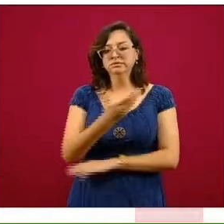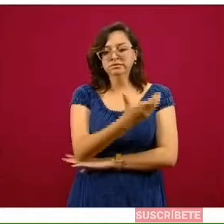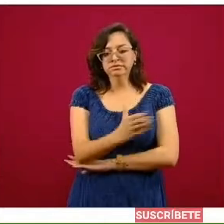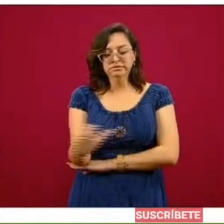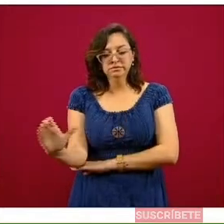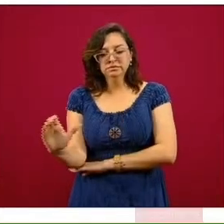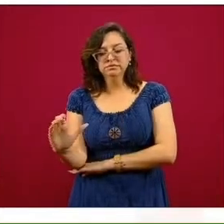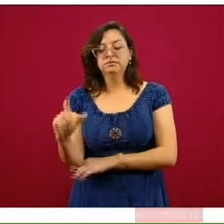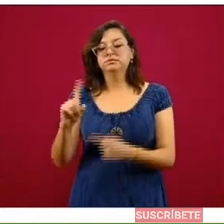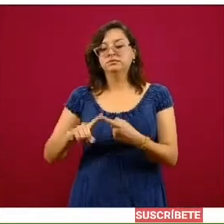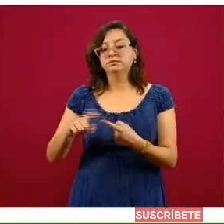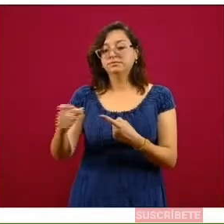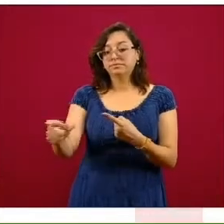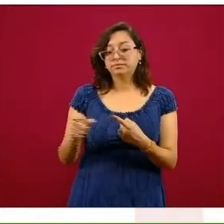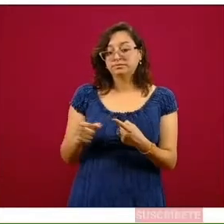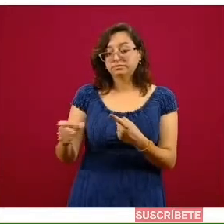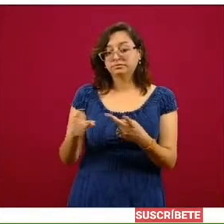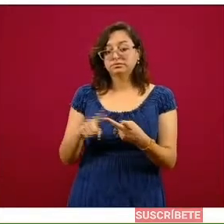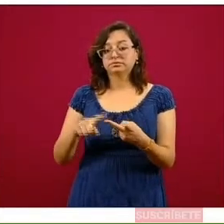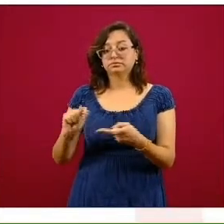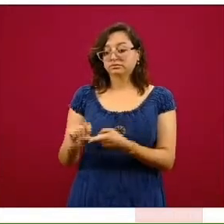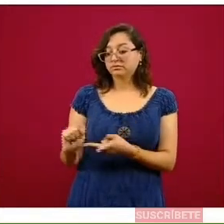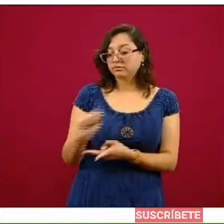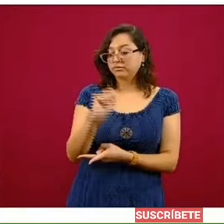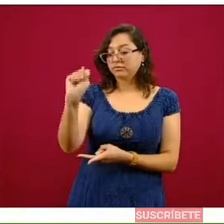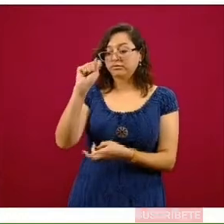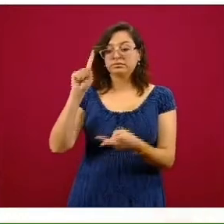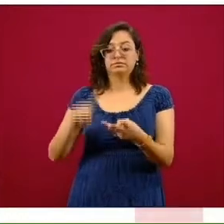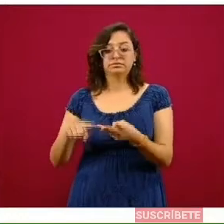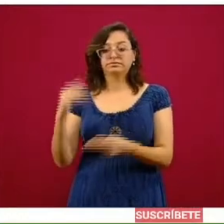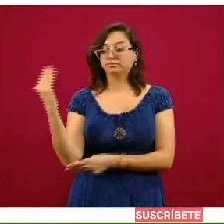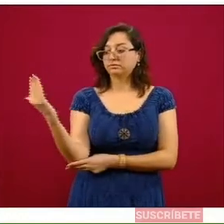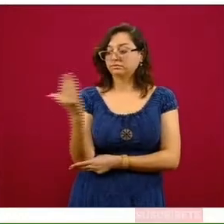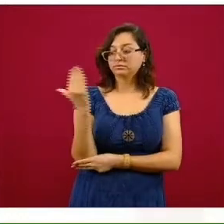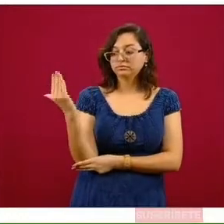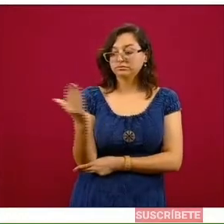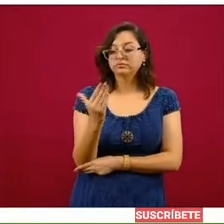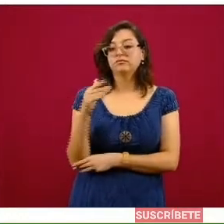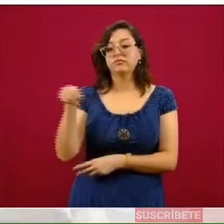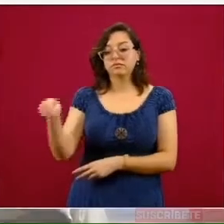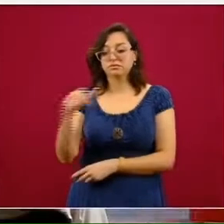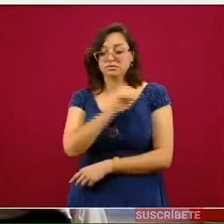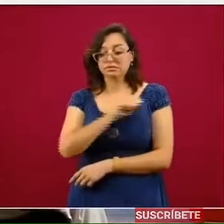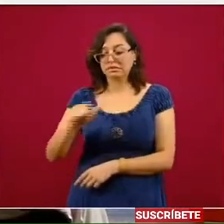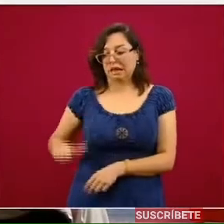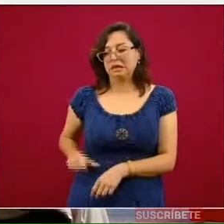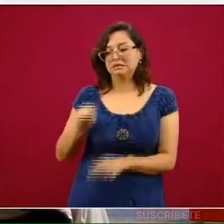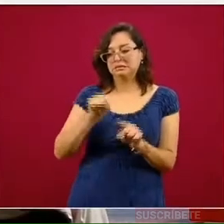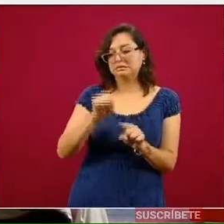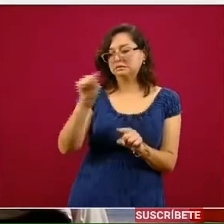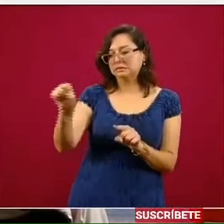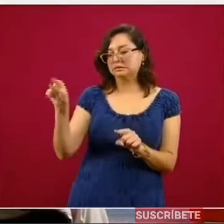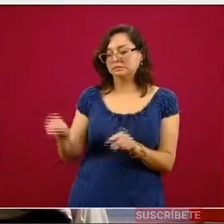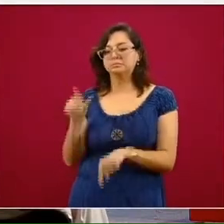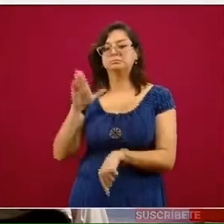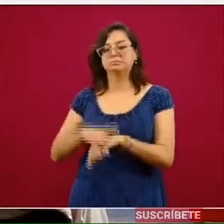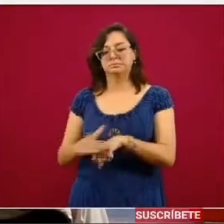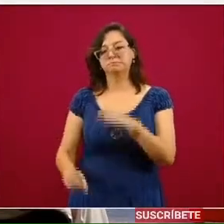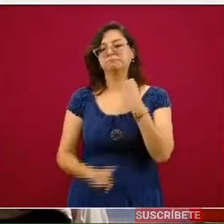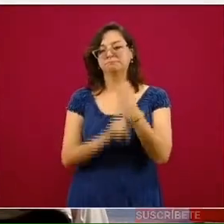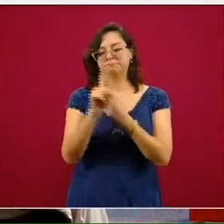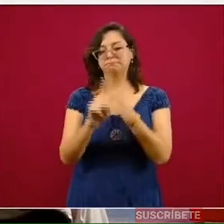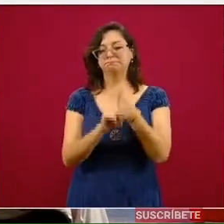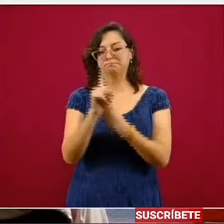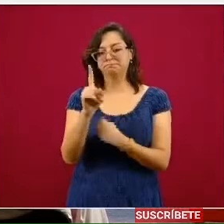rurales, Xochimilco, Tláhuac, Milpalta, las que están siendo importantemente afectadas. Y ahí hay un